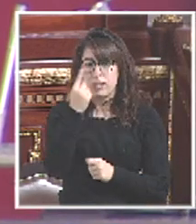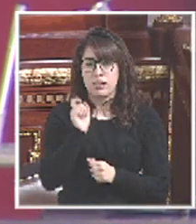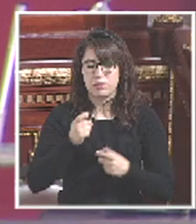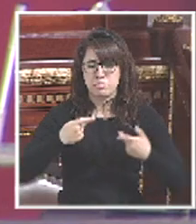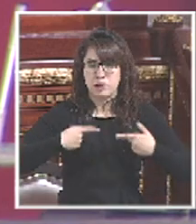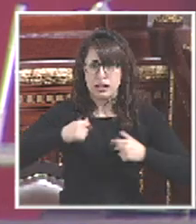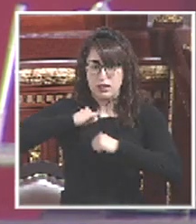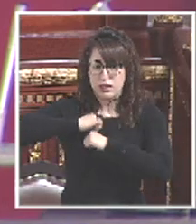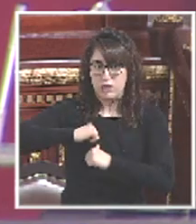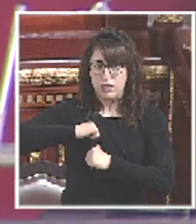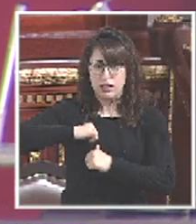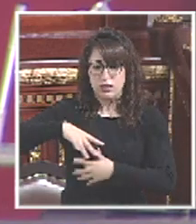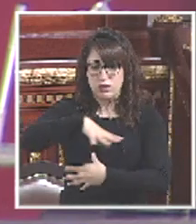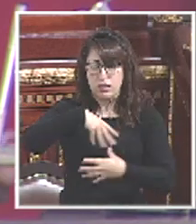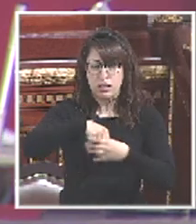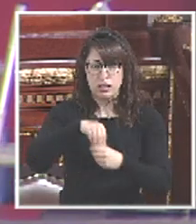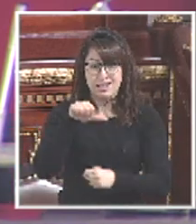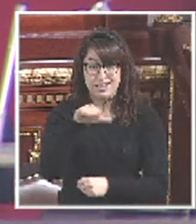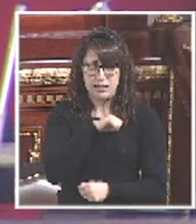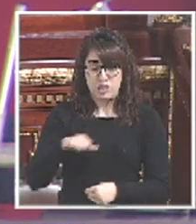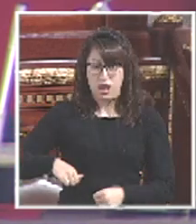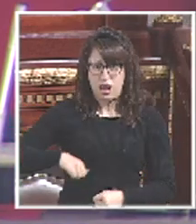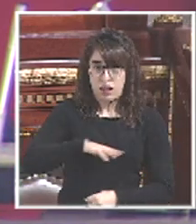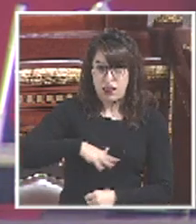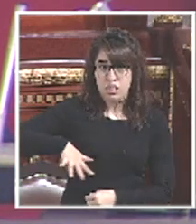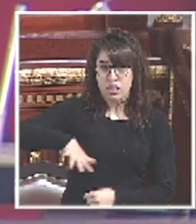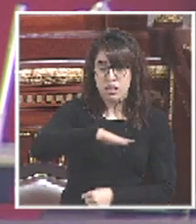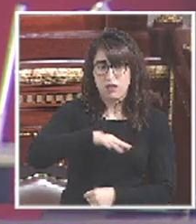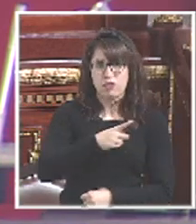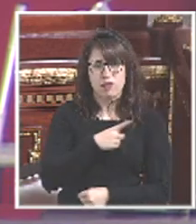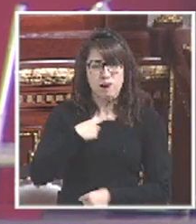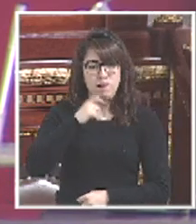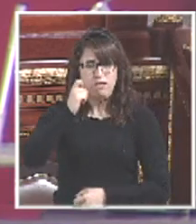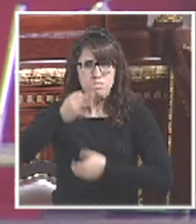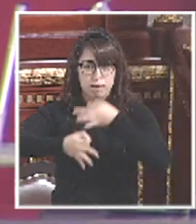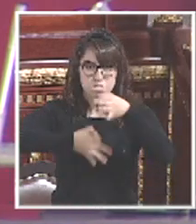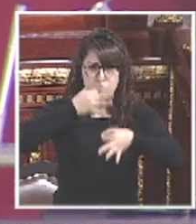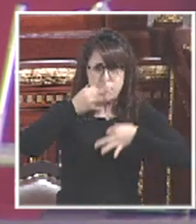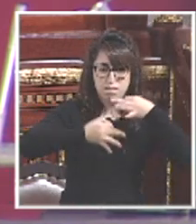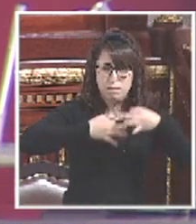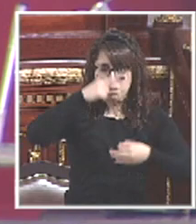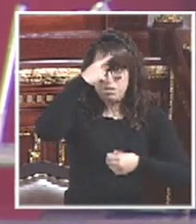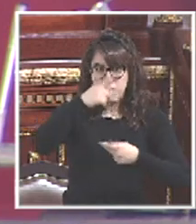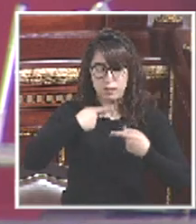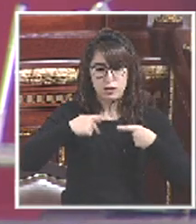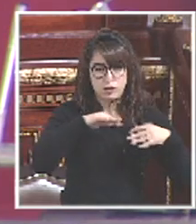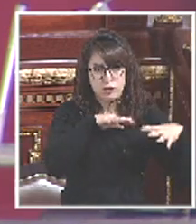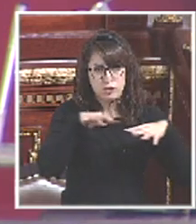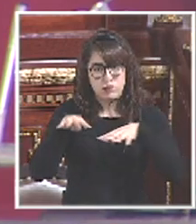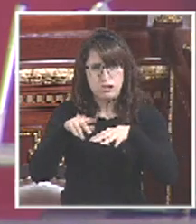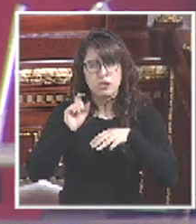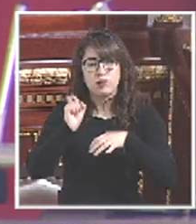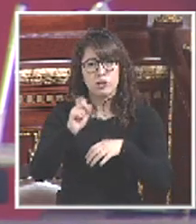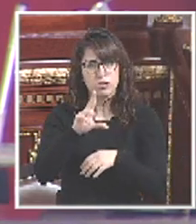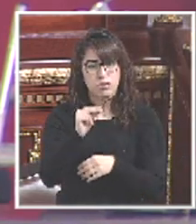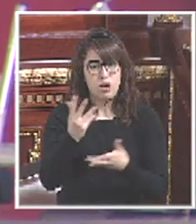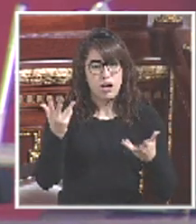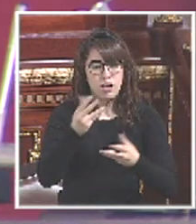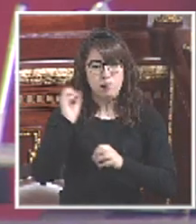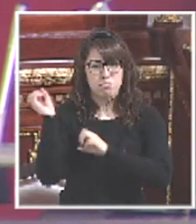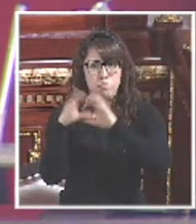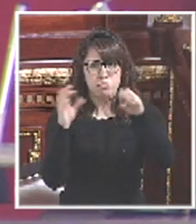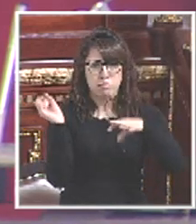de las 16 alcaldías implementen acciones de difusión con la ciudadanía para evitar tirar árboles de Navidad en la vía